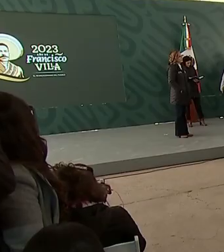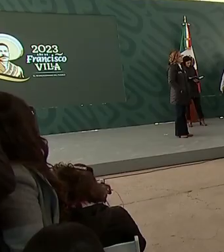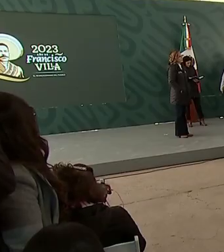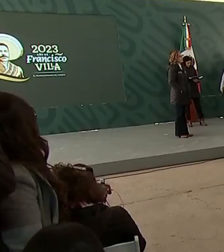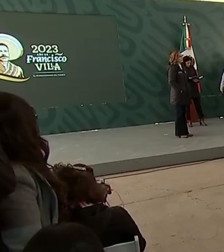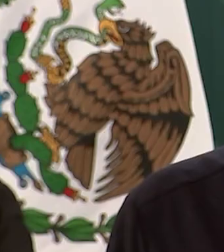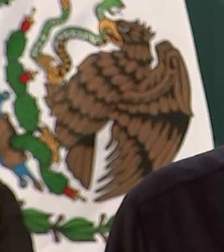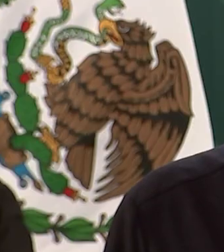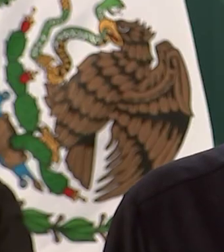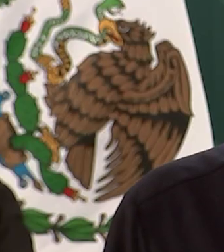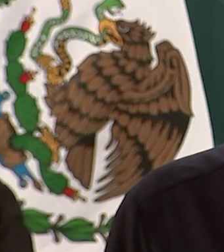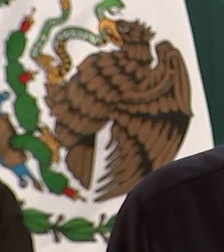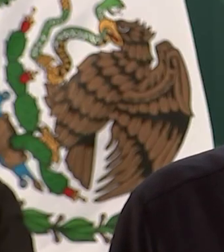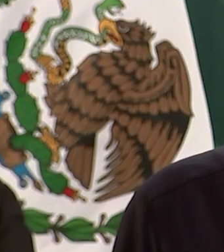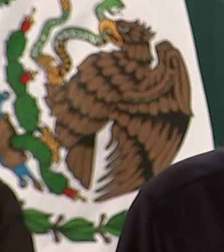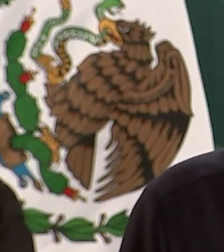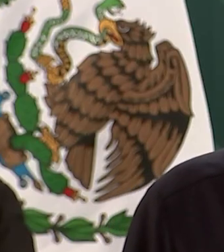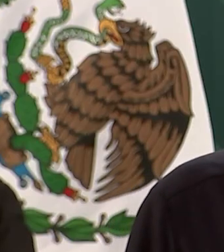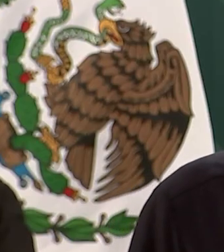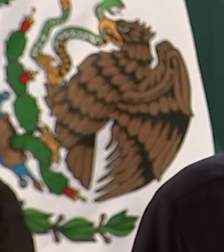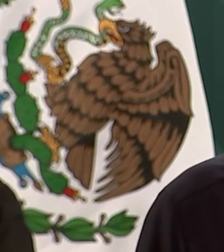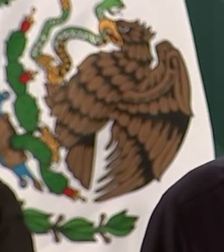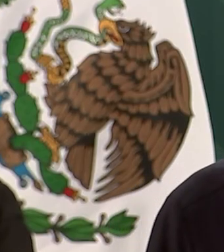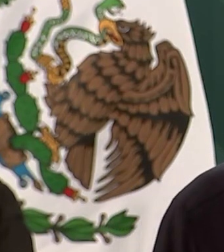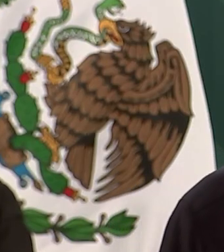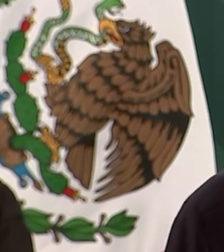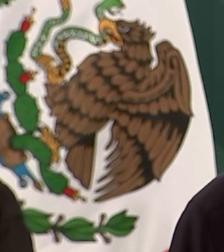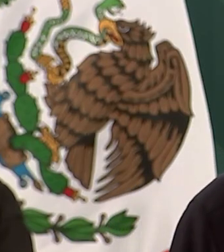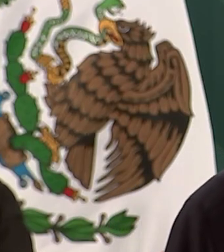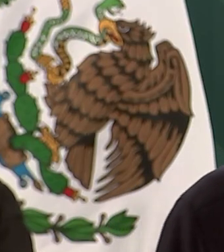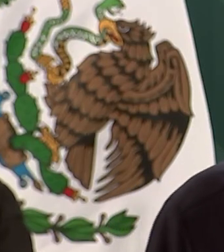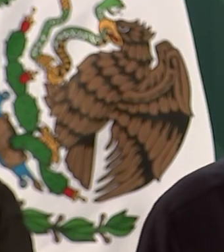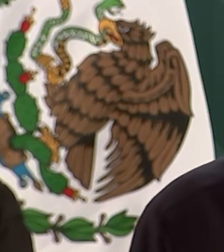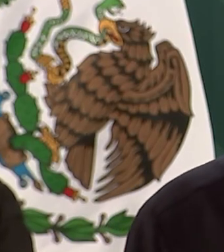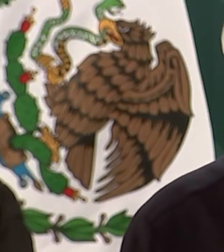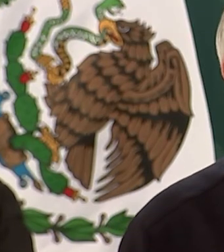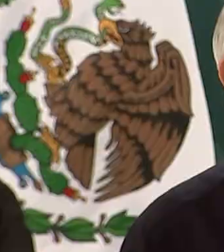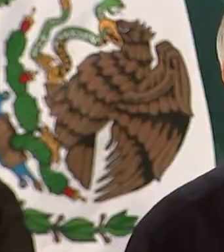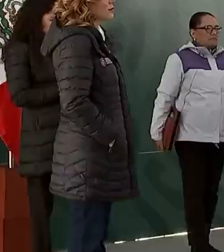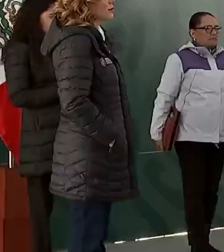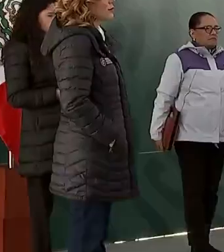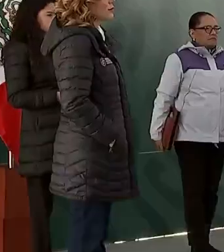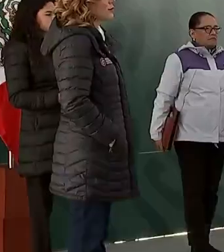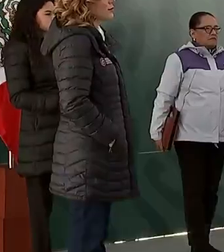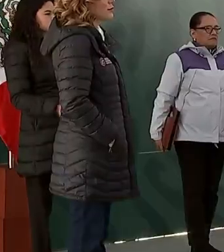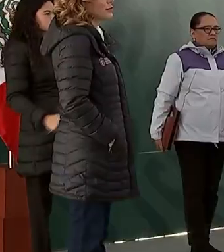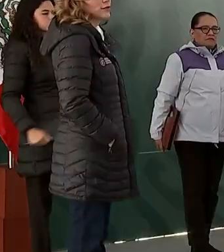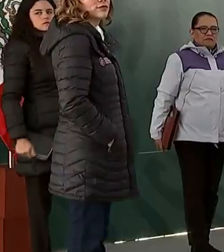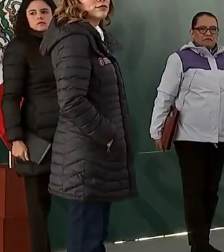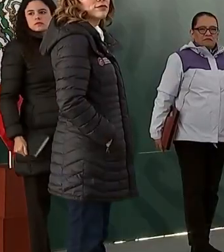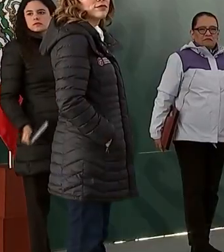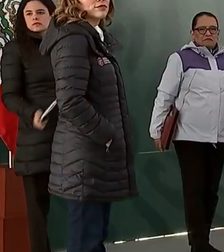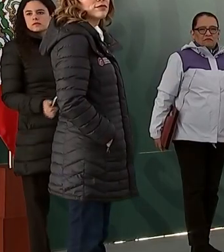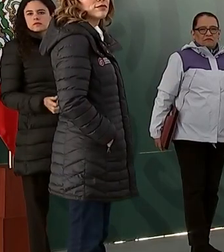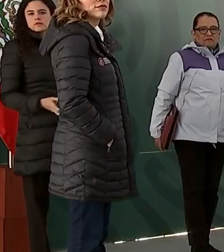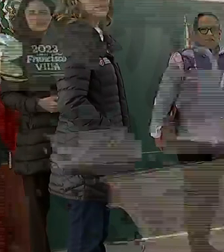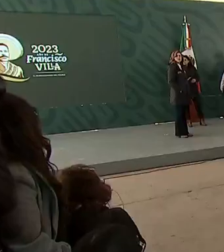economía de América del Norte son 31000